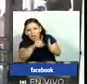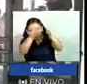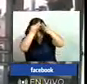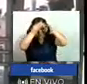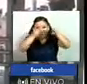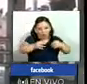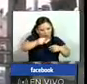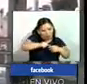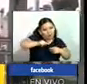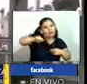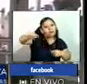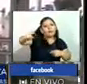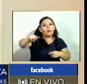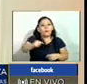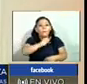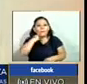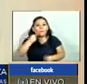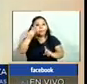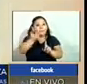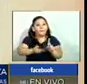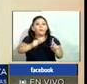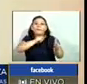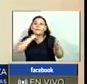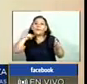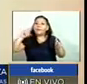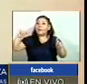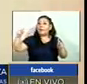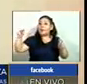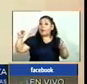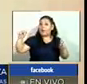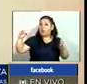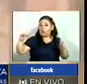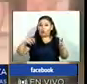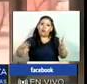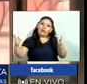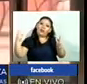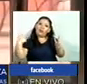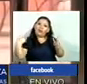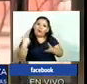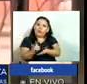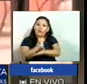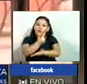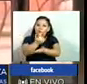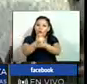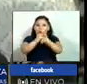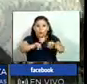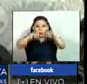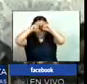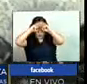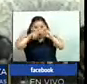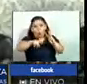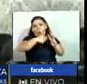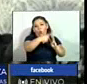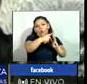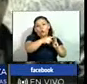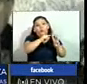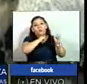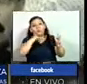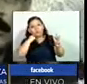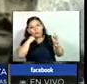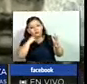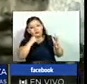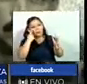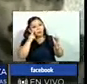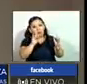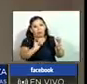proceder a eliminar a Ignacio Ayacuría al rector de la universidad centroamericana y uno de los jesuitas asesinados en ese encuentro